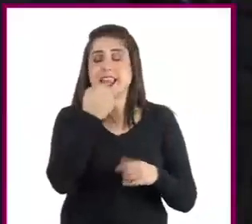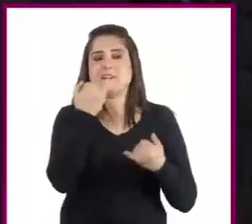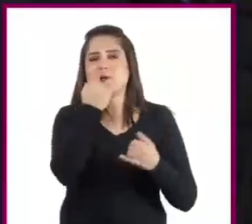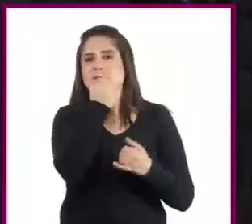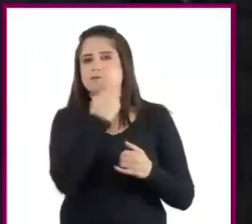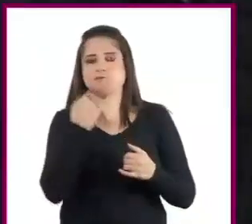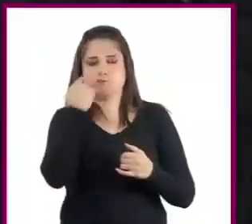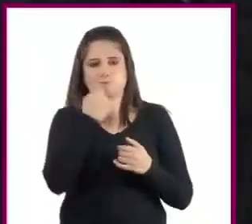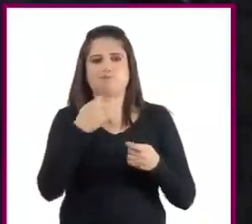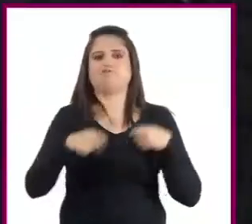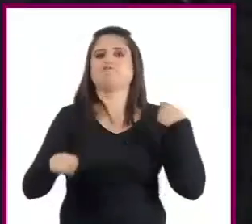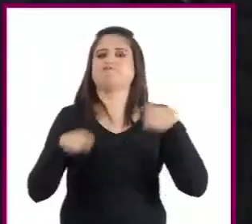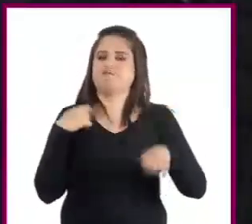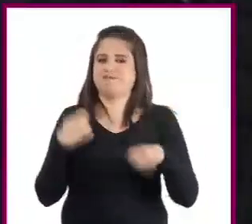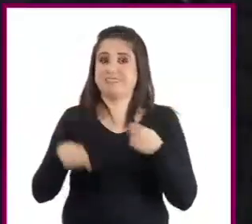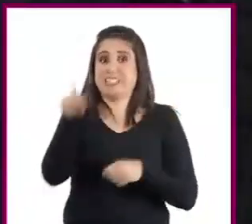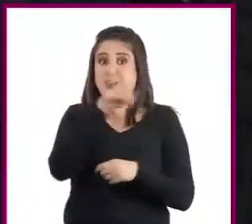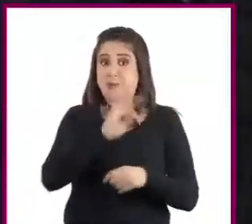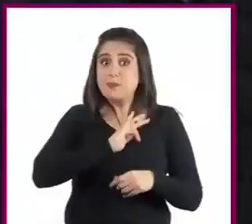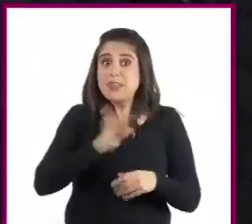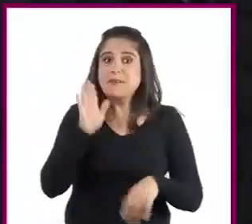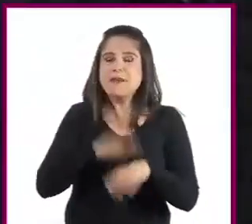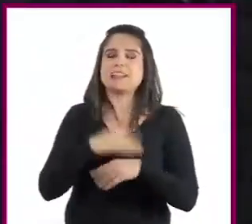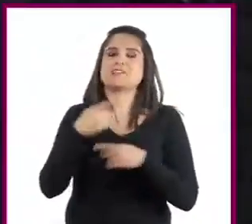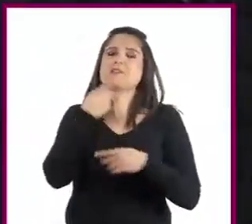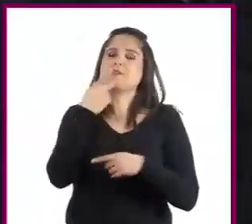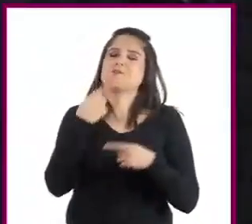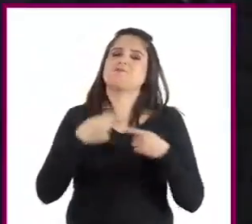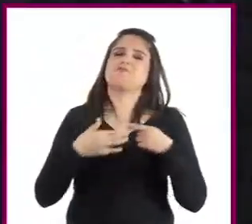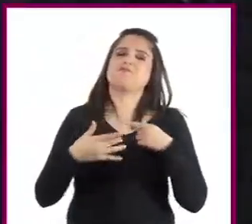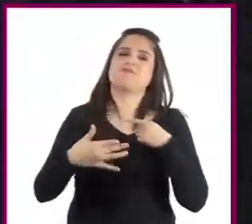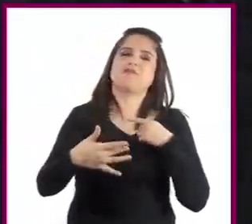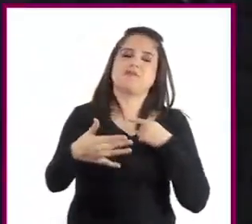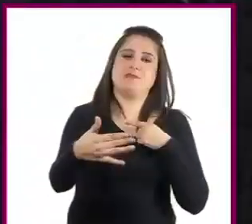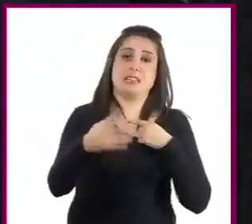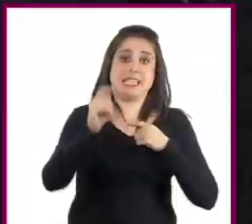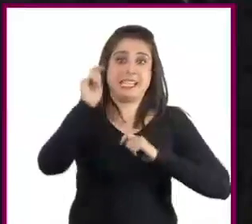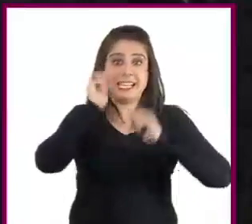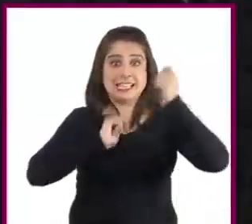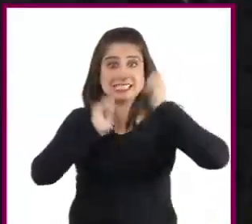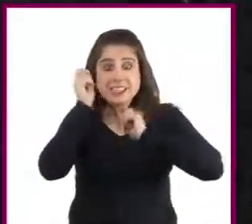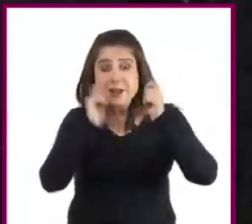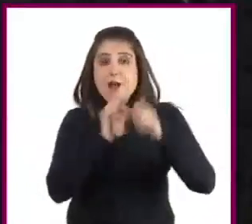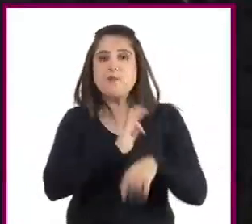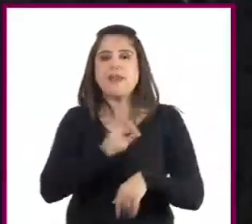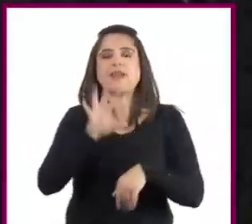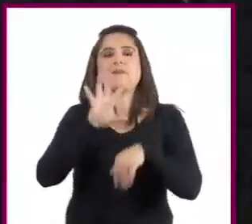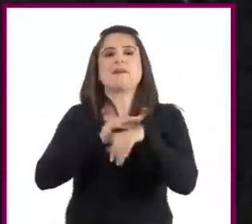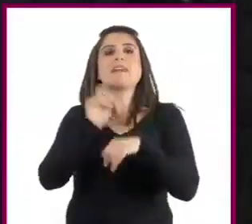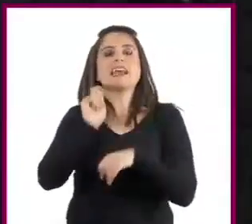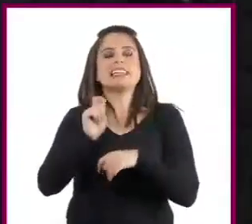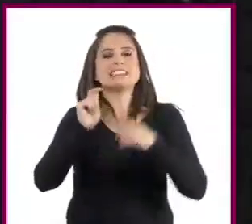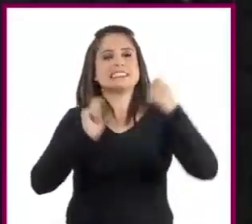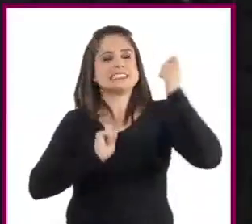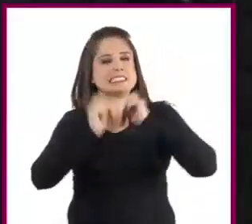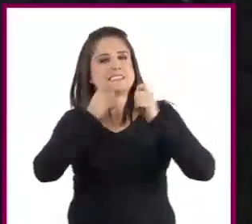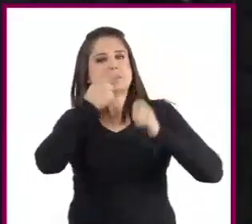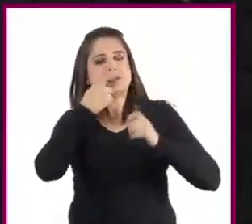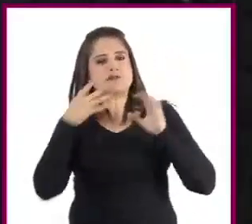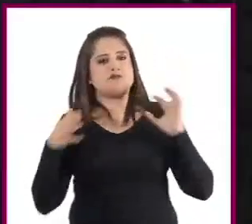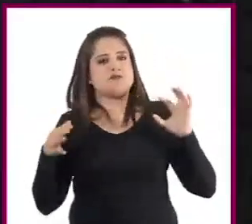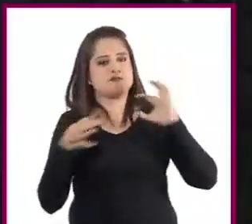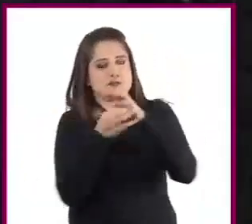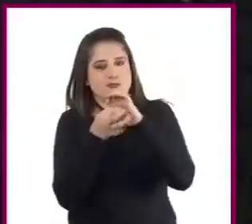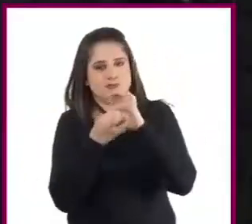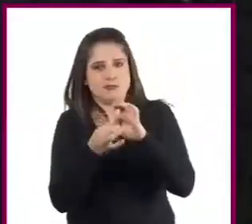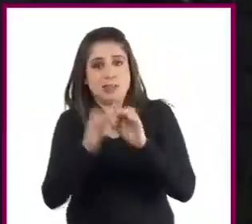labios. Esto te permitirá mayor fluidez. Ahora, la gesticulación te permitirá marcar mejor tu expresión.